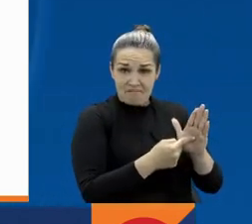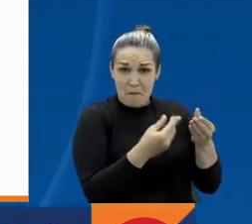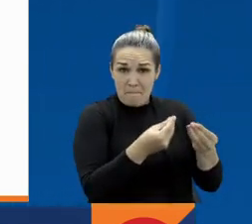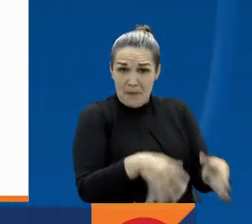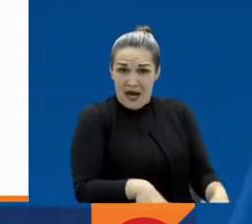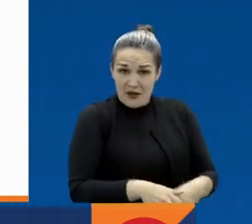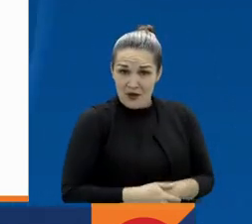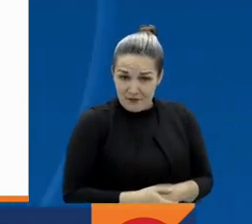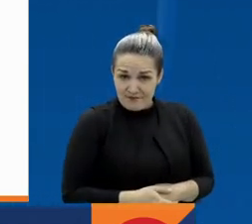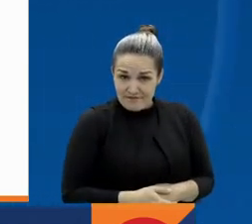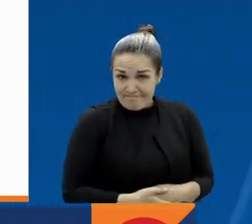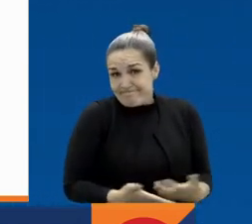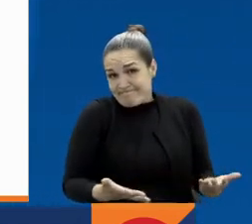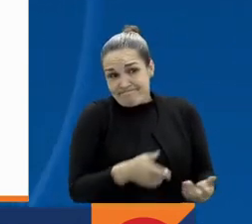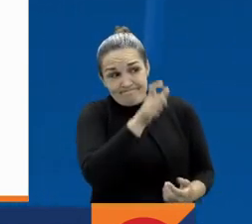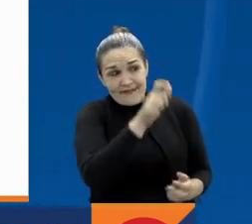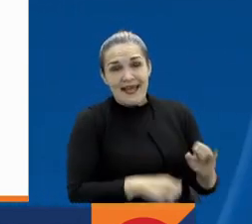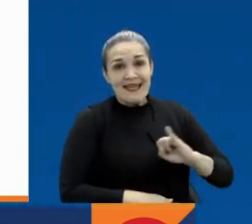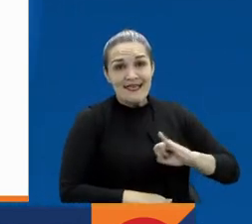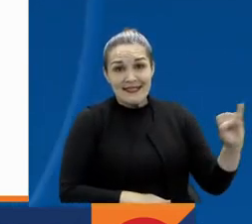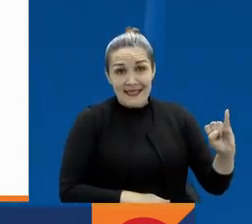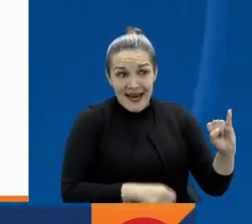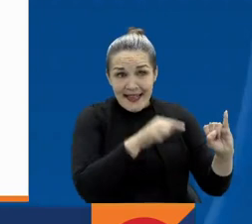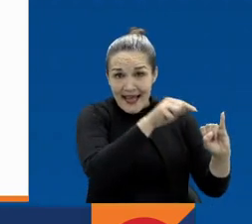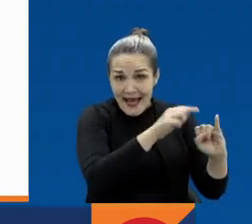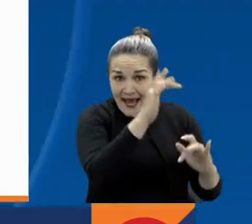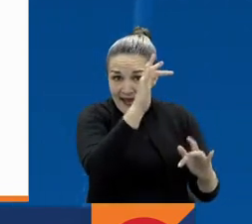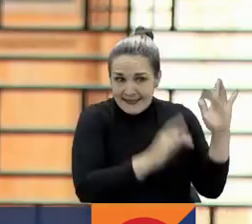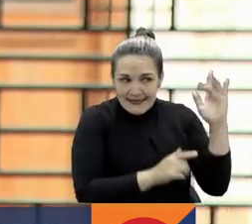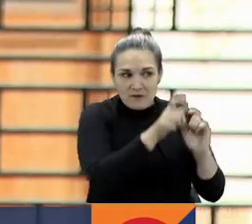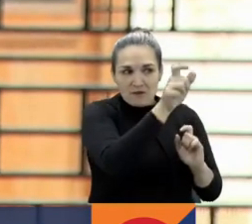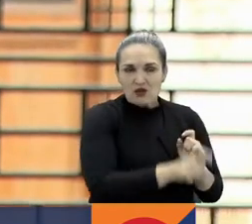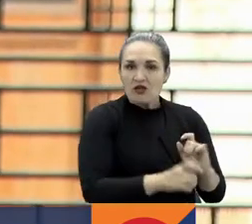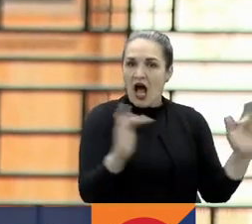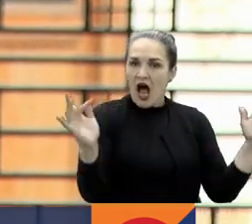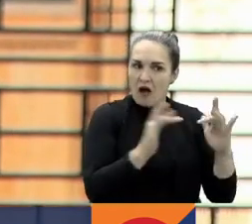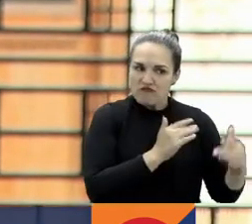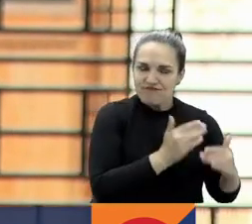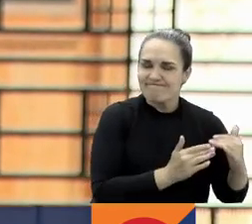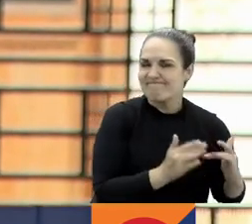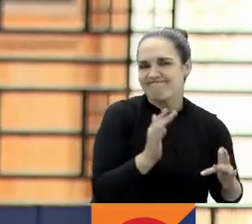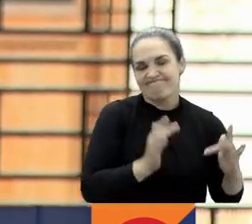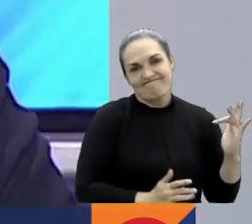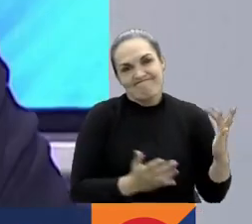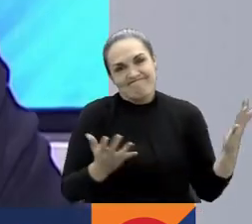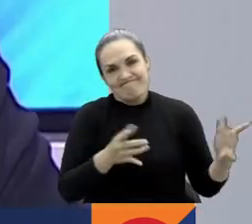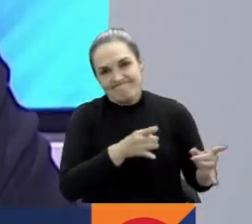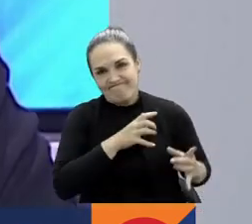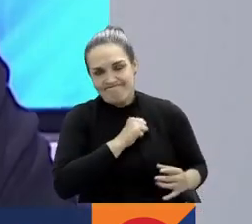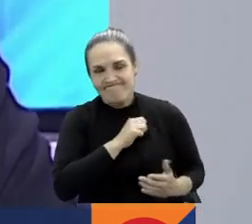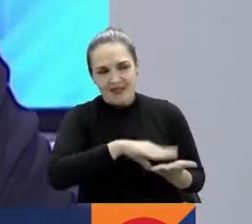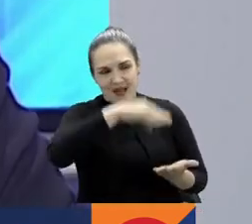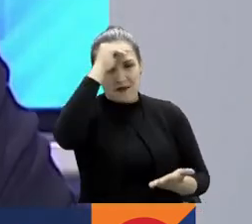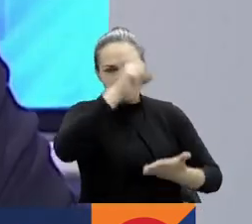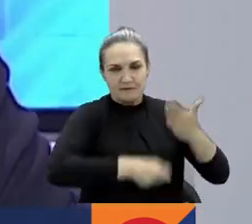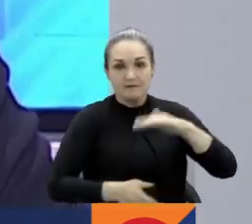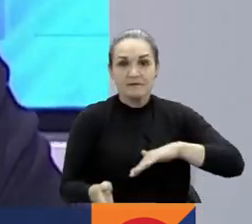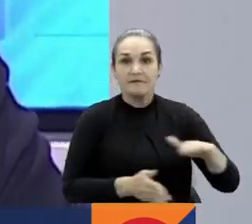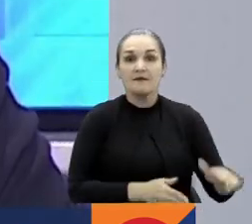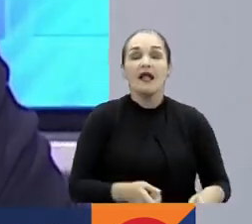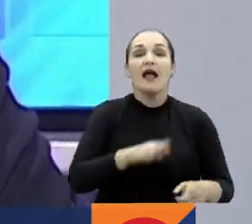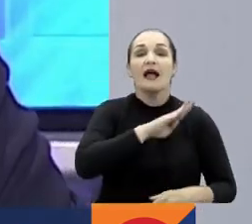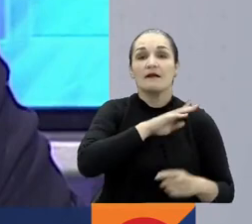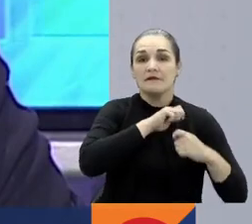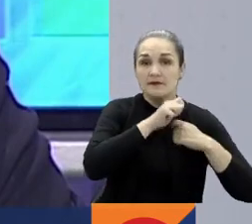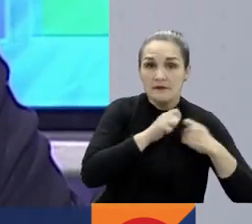sobre los caminos que jamás debe emprender una alternativa política la alcaldesa de Bogotá Claudia López el ex alcalde Lucho garzón